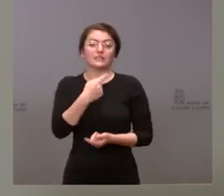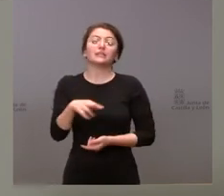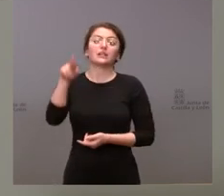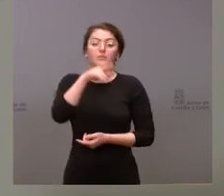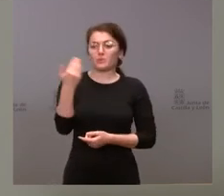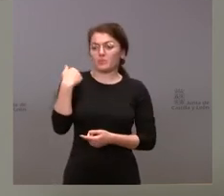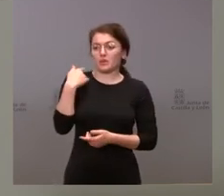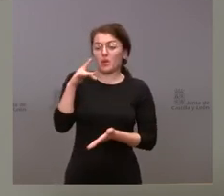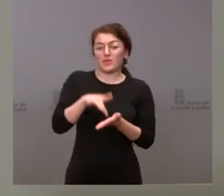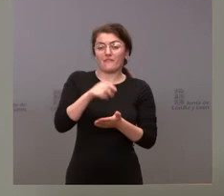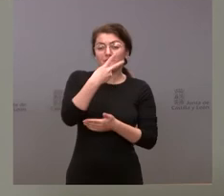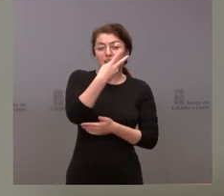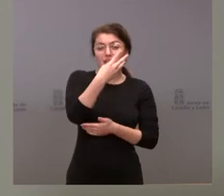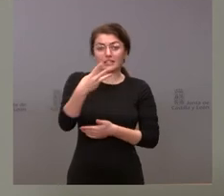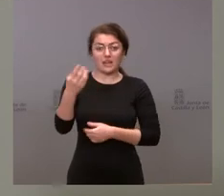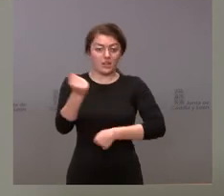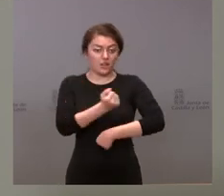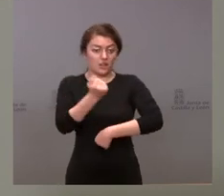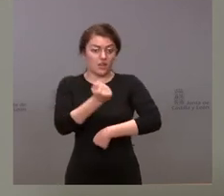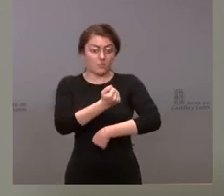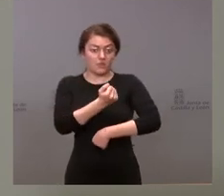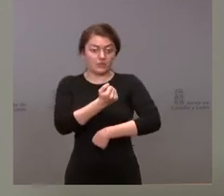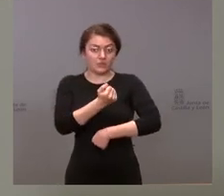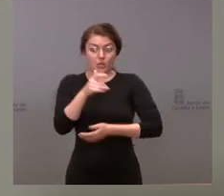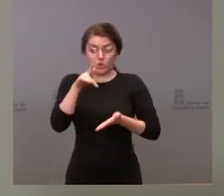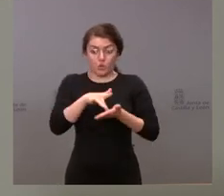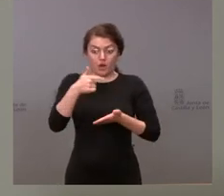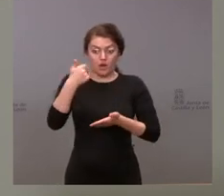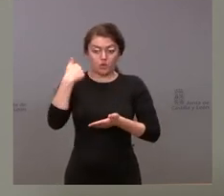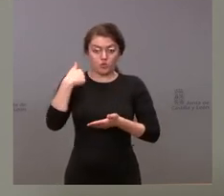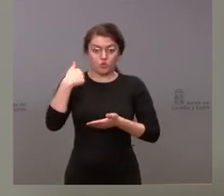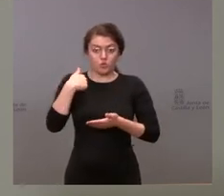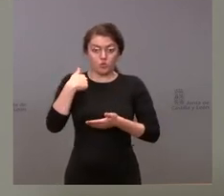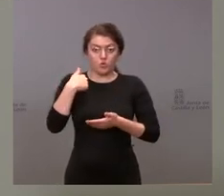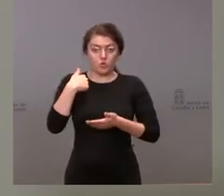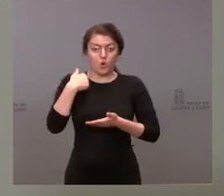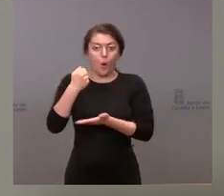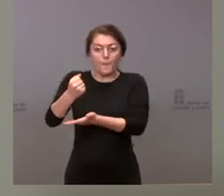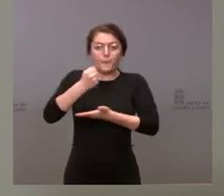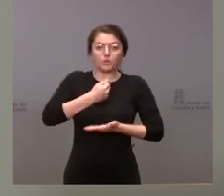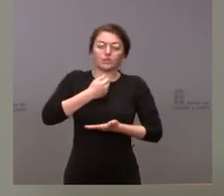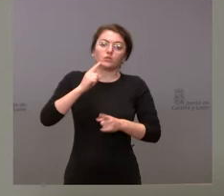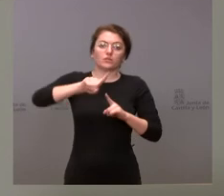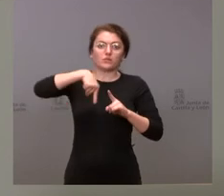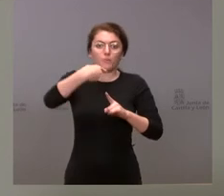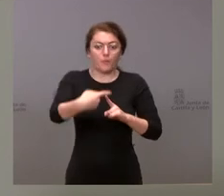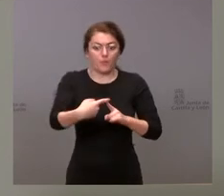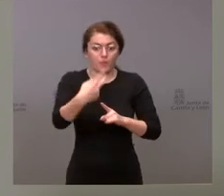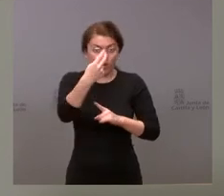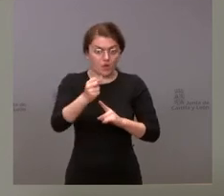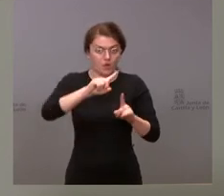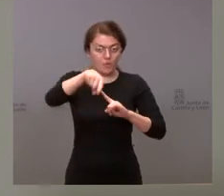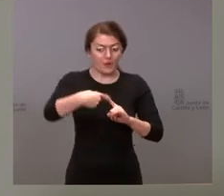23 de diciembre dos días después de mi toma de posesión como consejero he mantenido una reunión